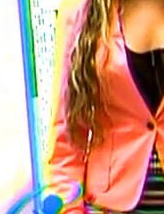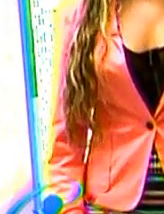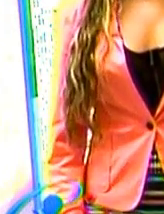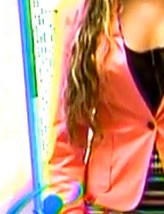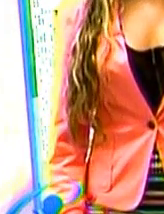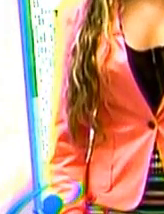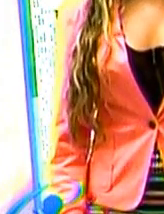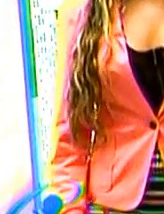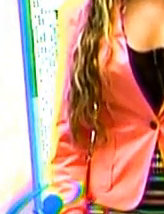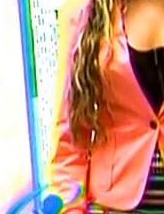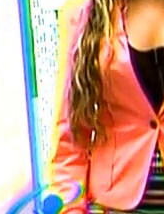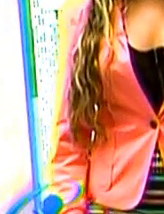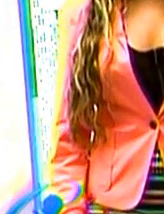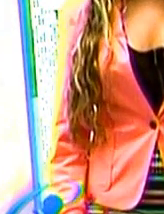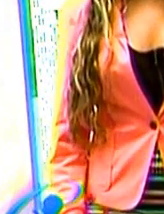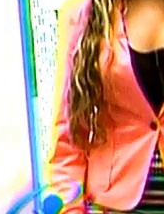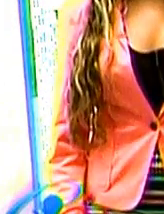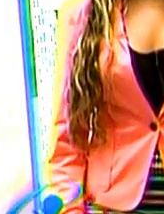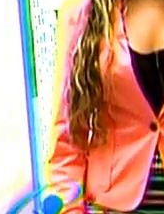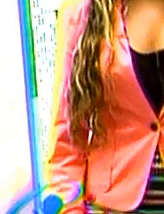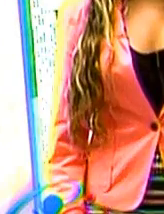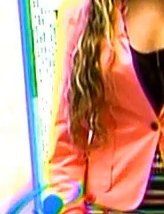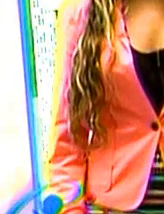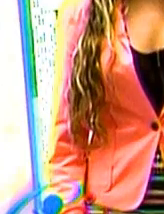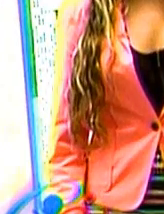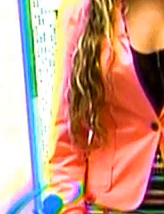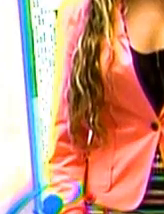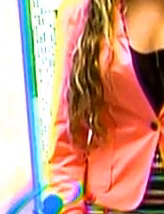536-0000 o al celular